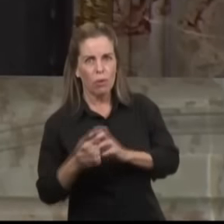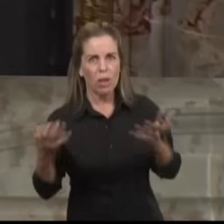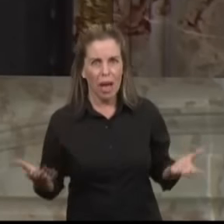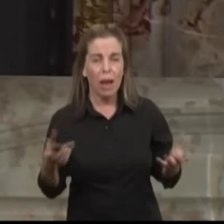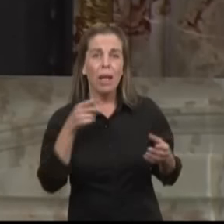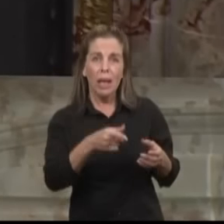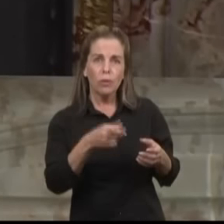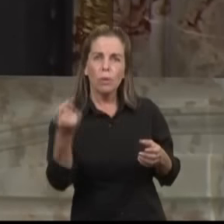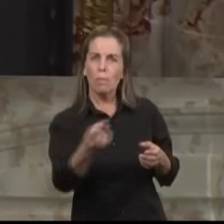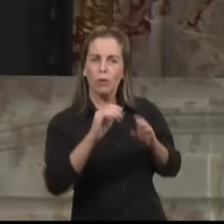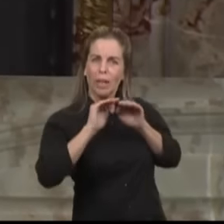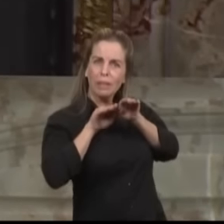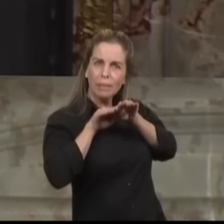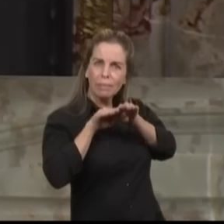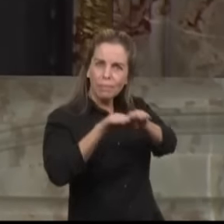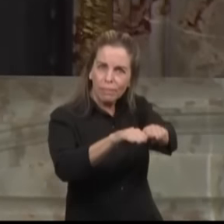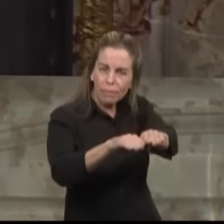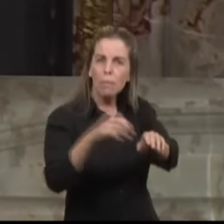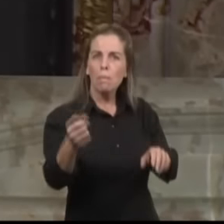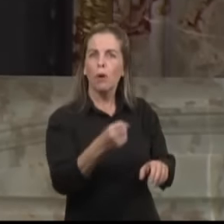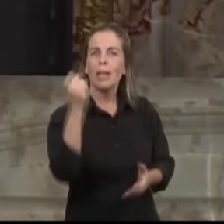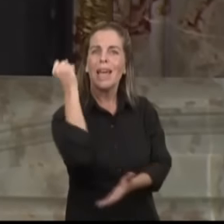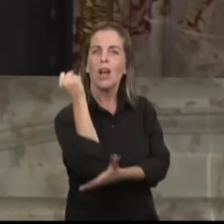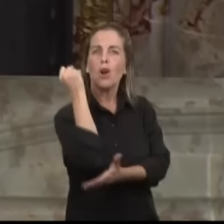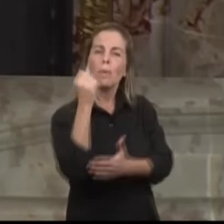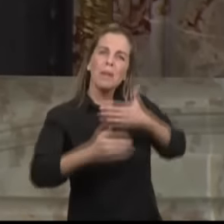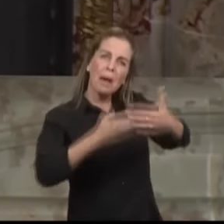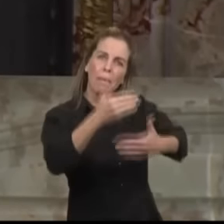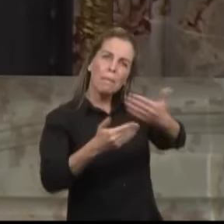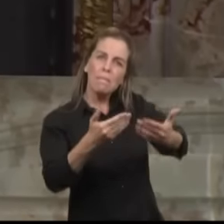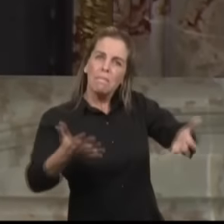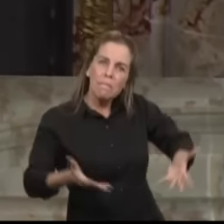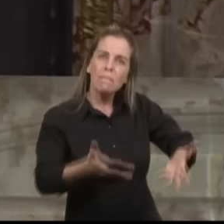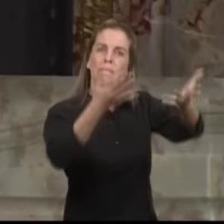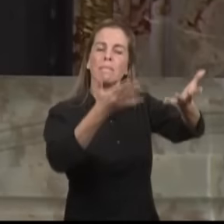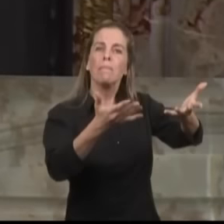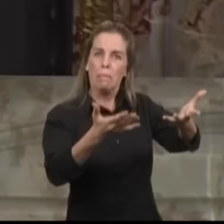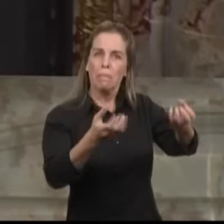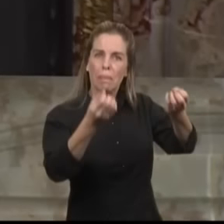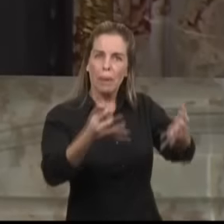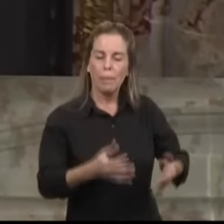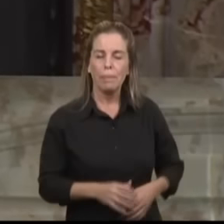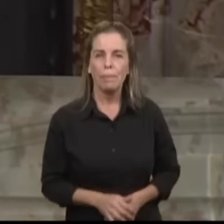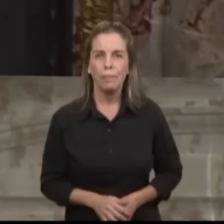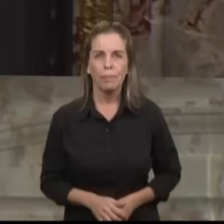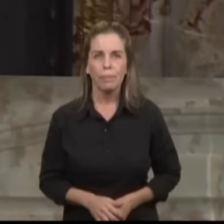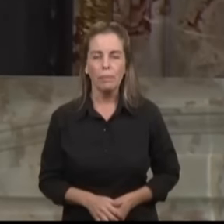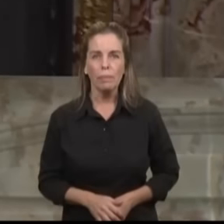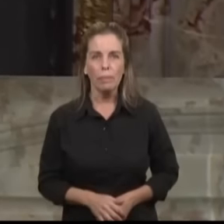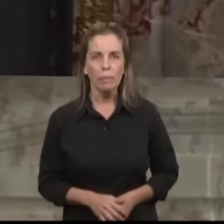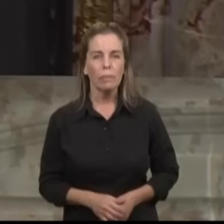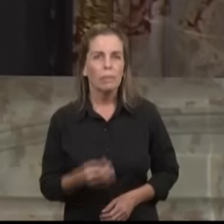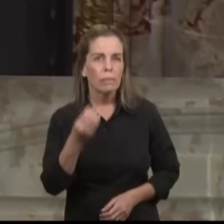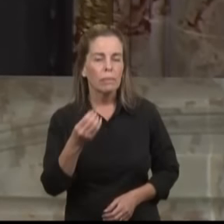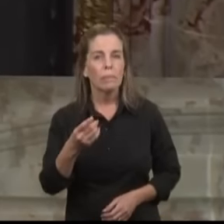para lo que la recuperación económica sea sostenible en el tiempo y se transforme en crecimiento genuino. Usando